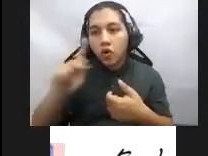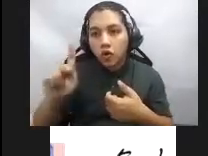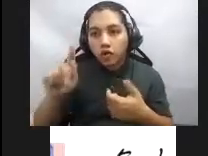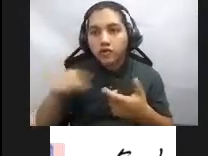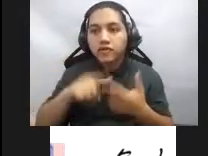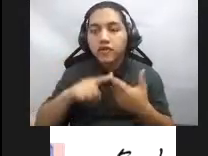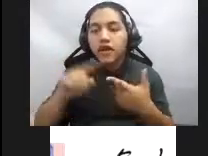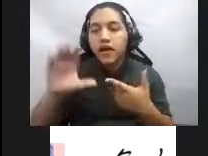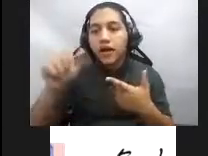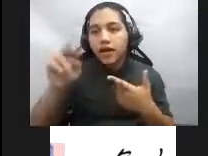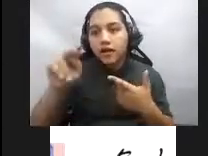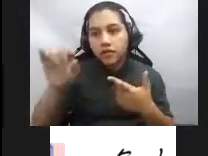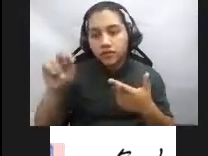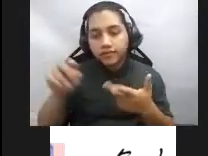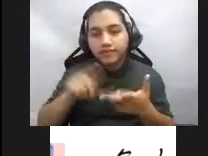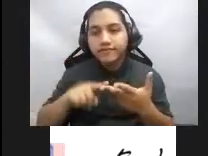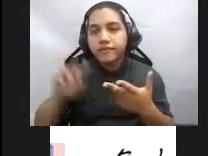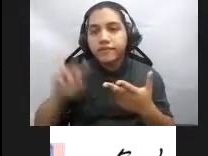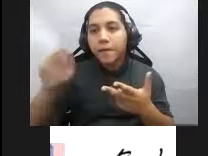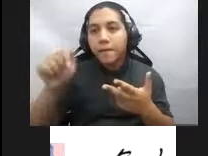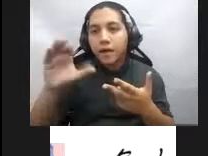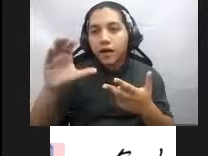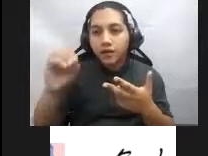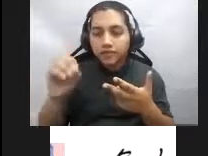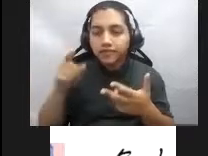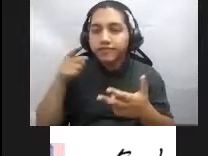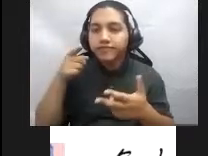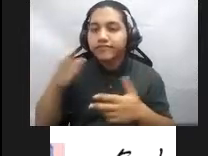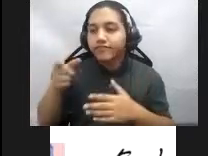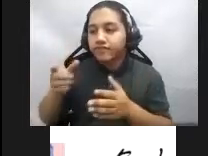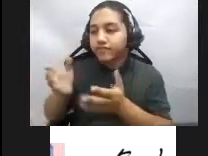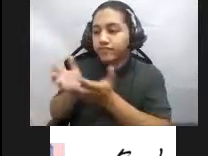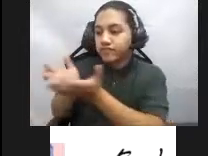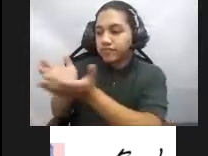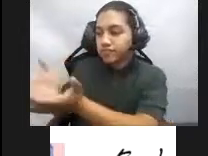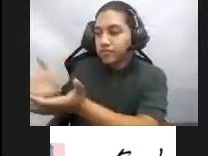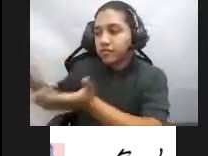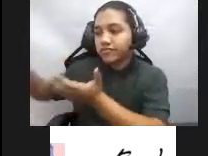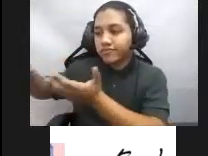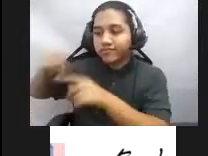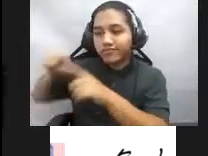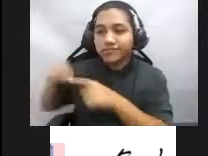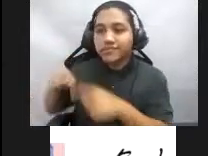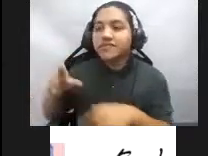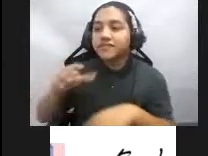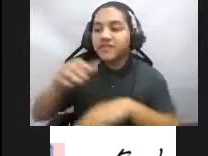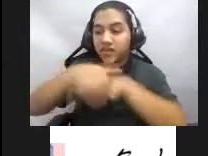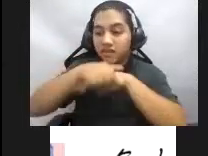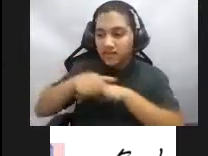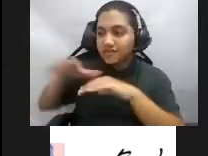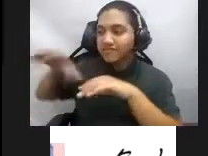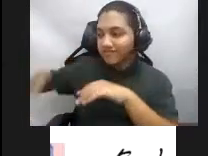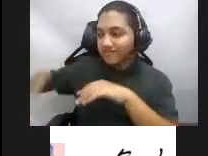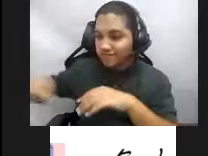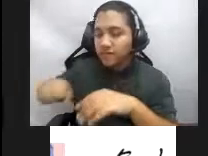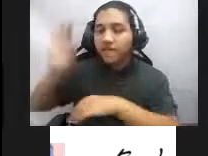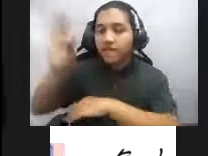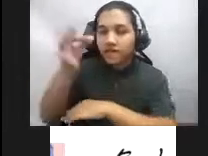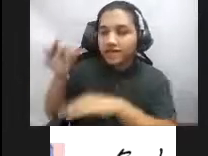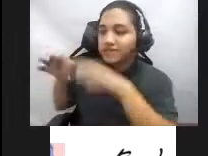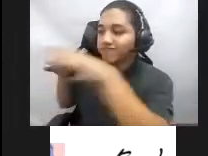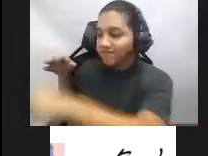comercio, caen en manos de los ingleses, de los franceses y de otras potencias europeas que ante